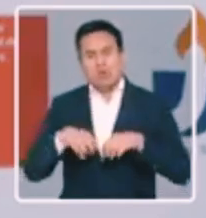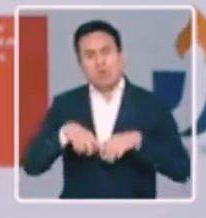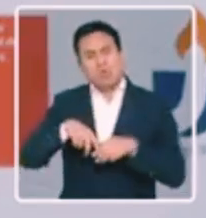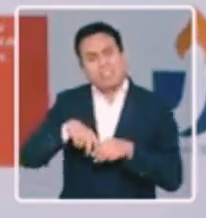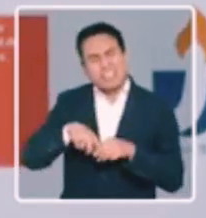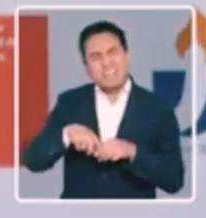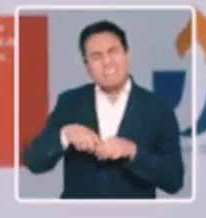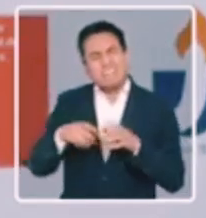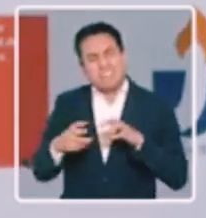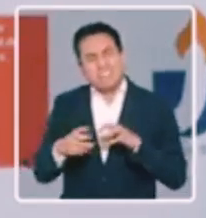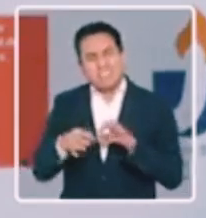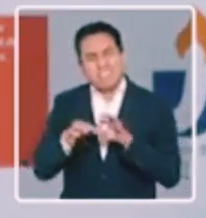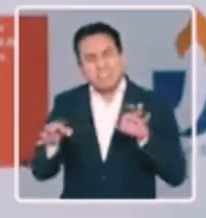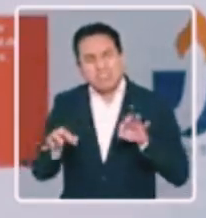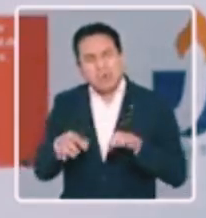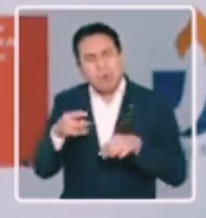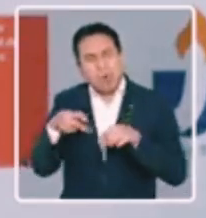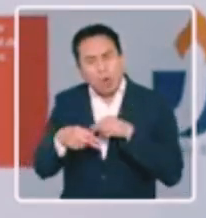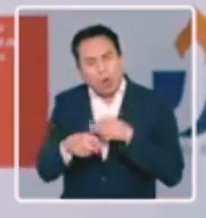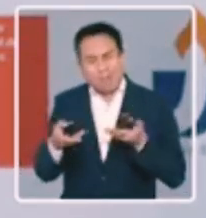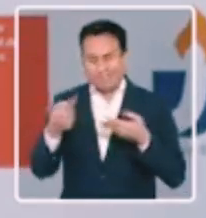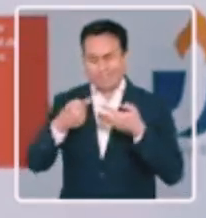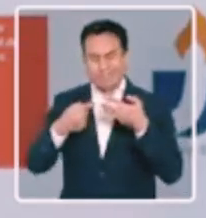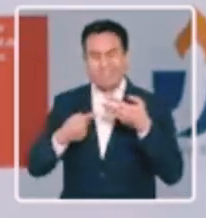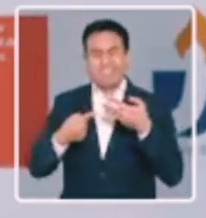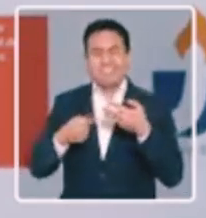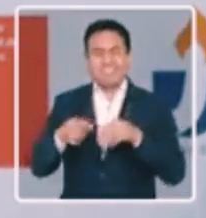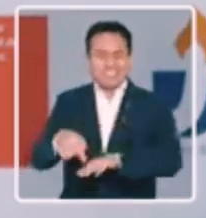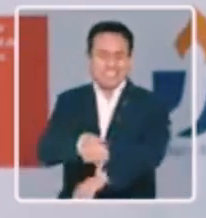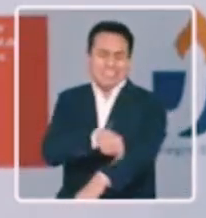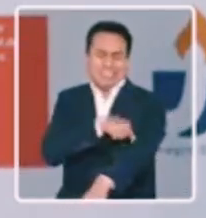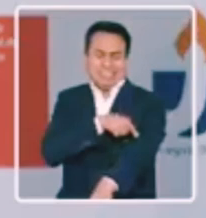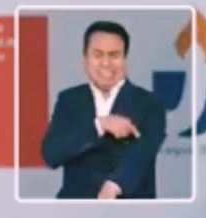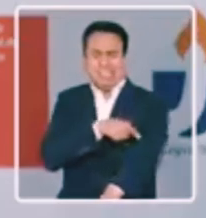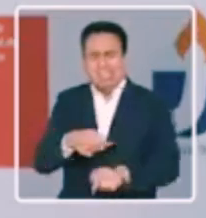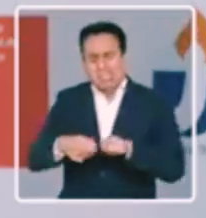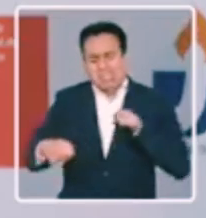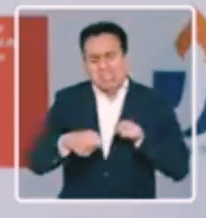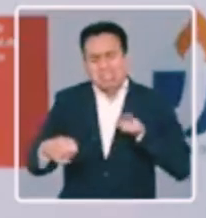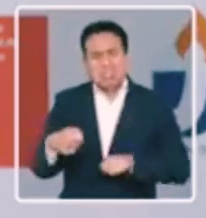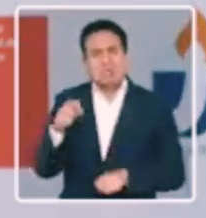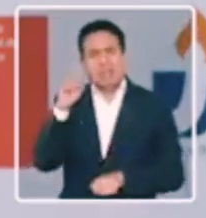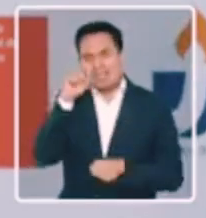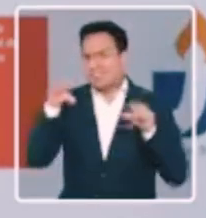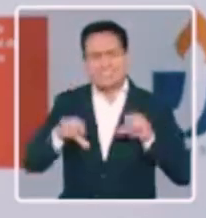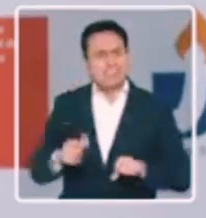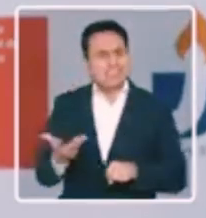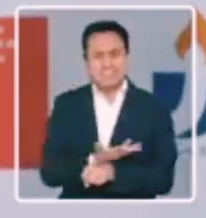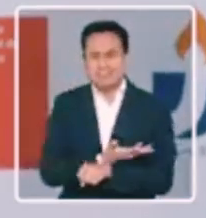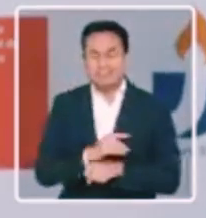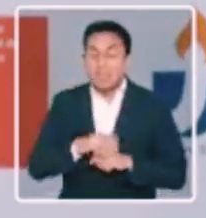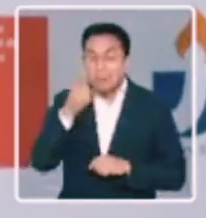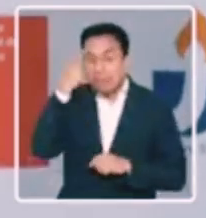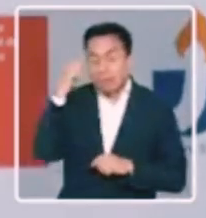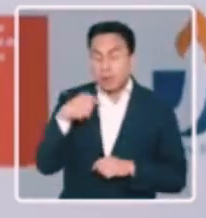flaquean se cortan los tendones y una serie tendinitis en la mano un desastre